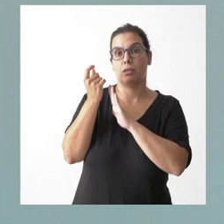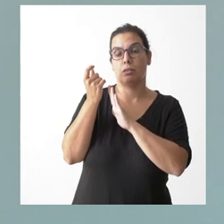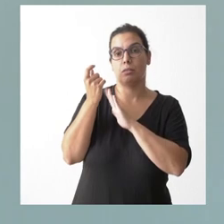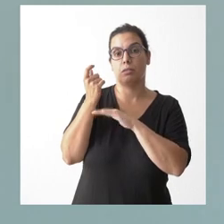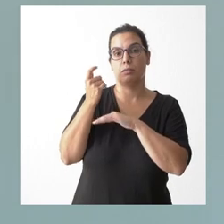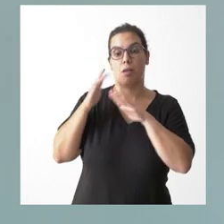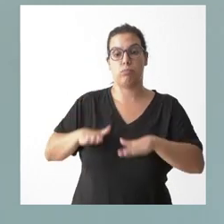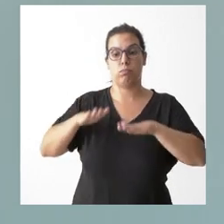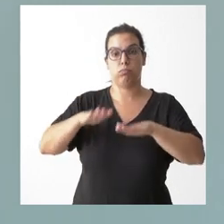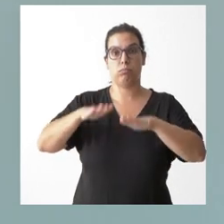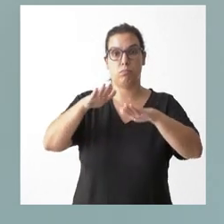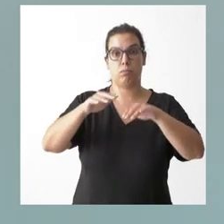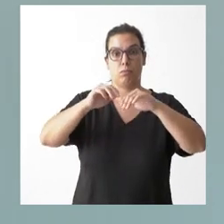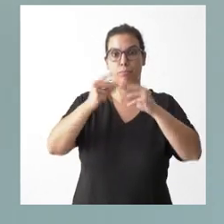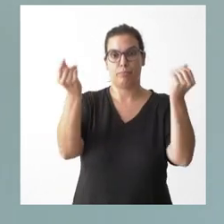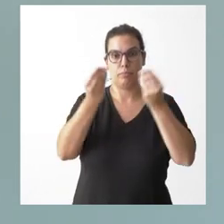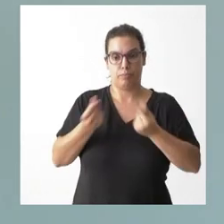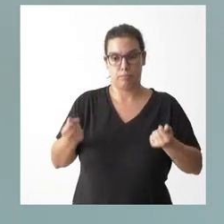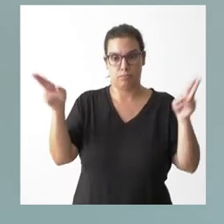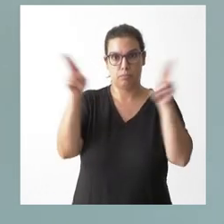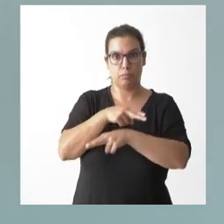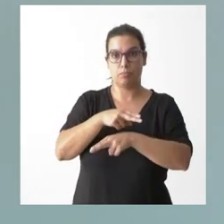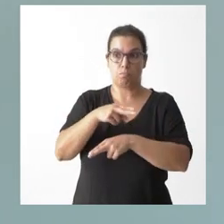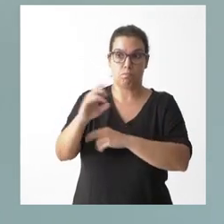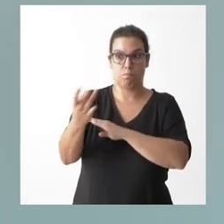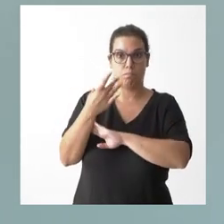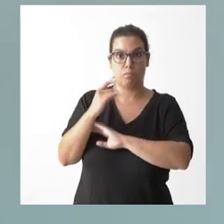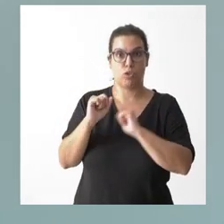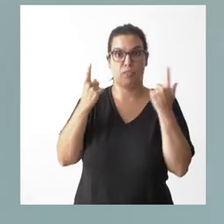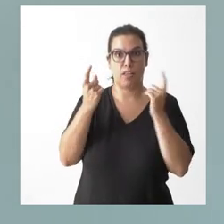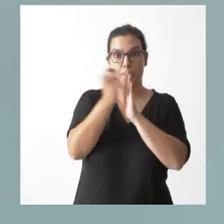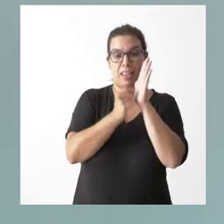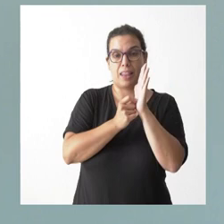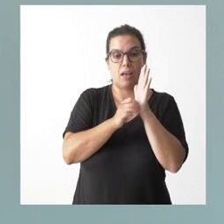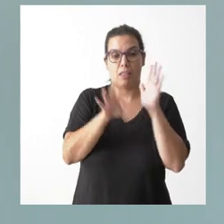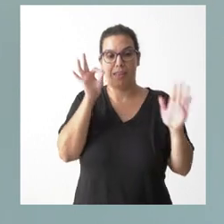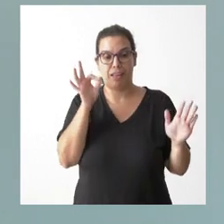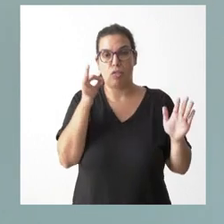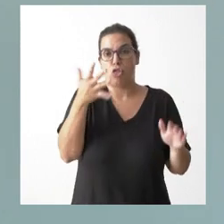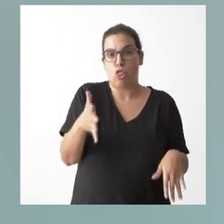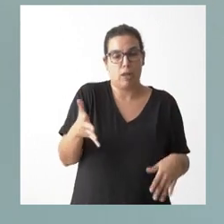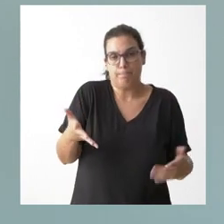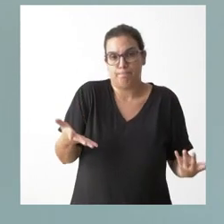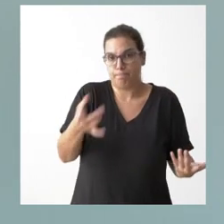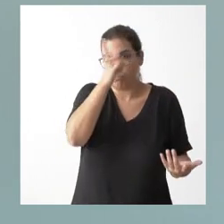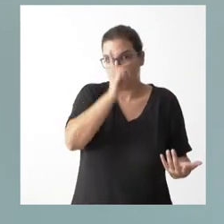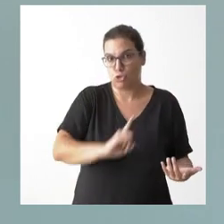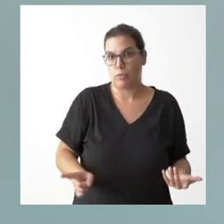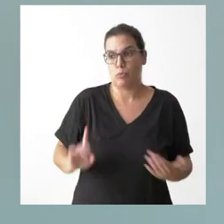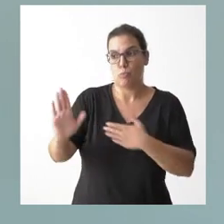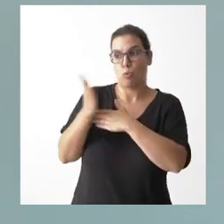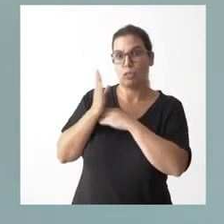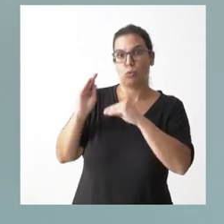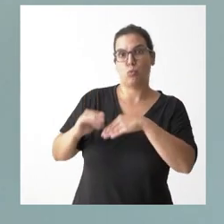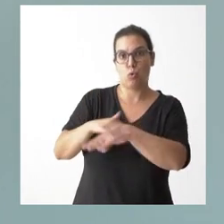reducción del servicio, pero no tenemos a día de hoy todavía la medida donde se retira esa propuesta del Gobierno de acuerdo